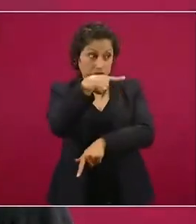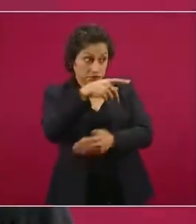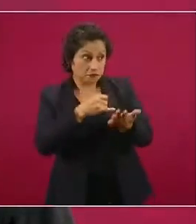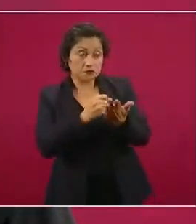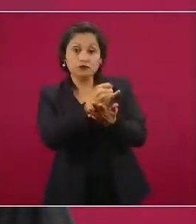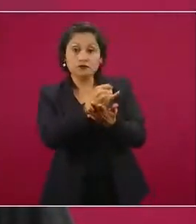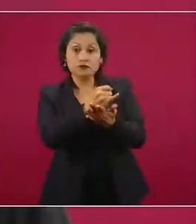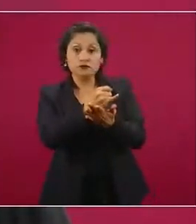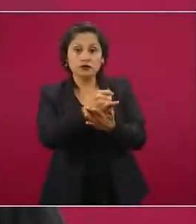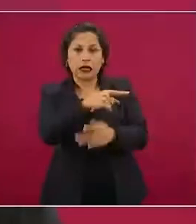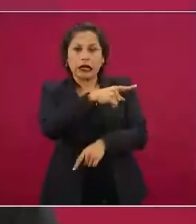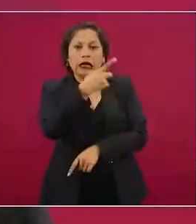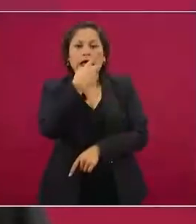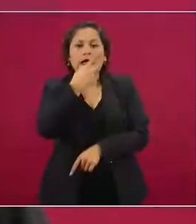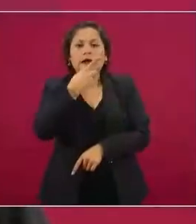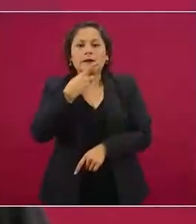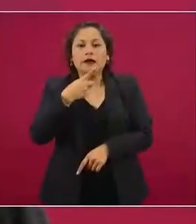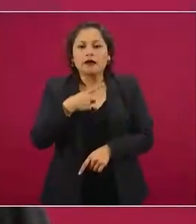nos gusta,